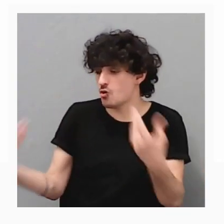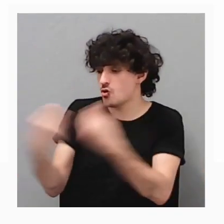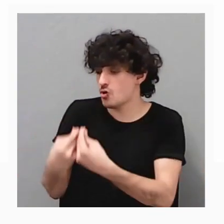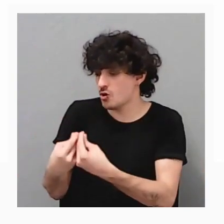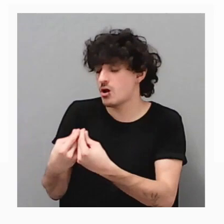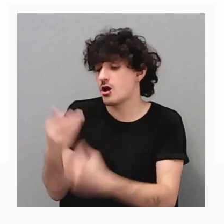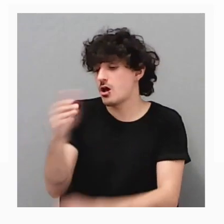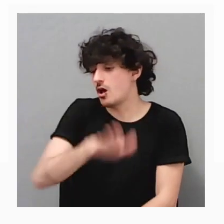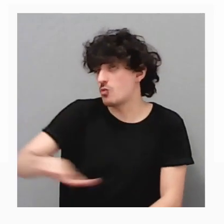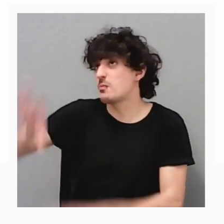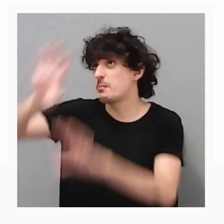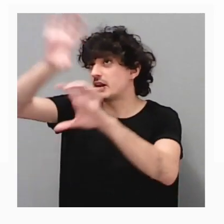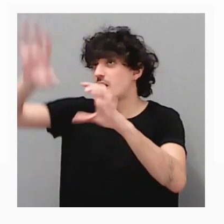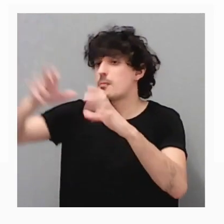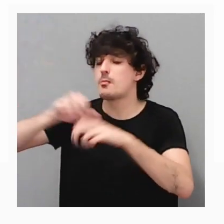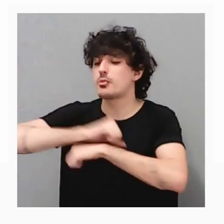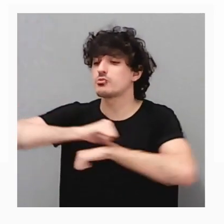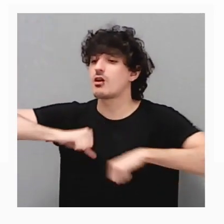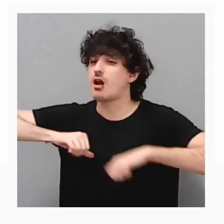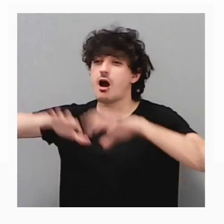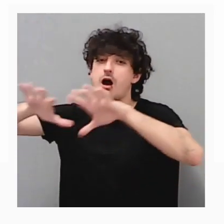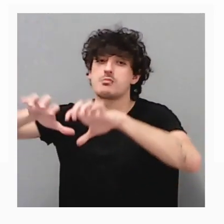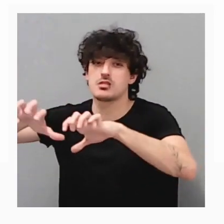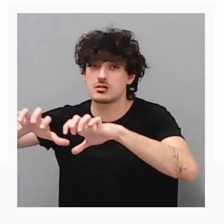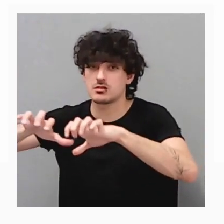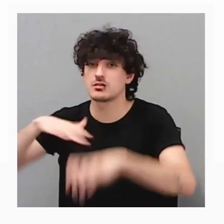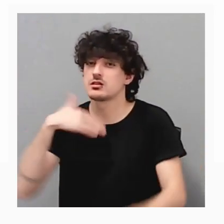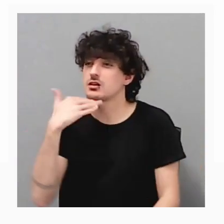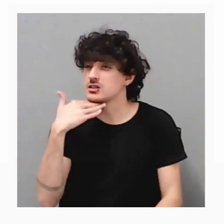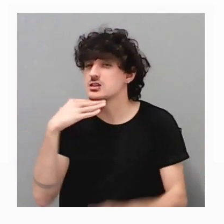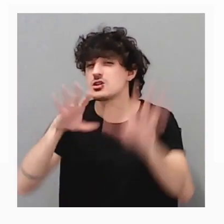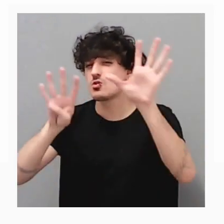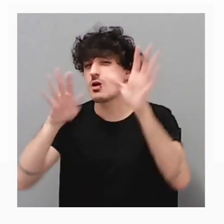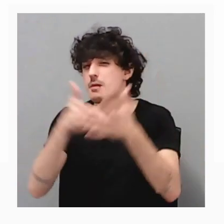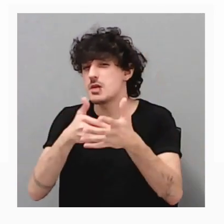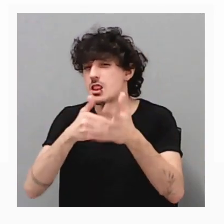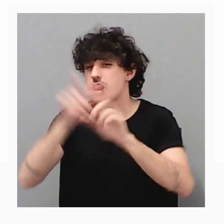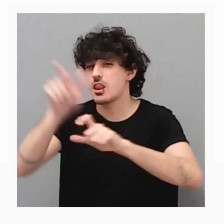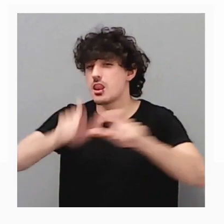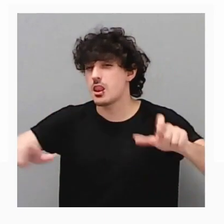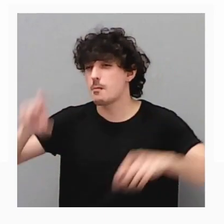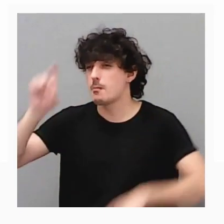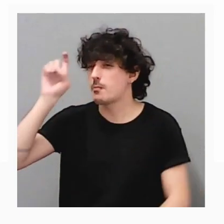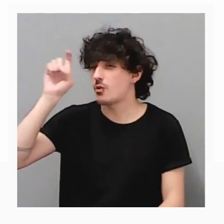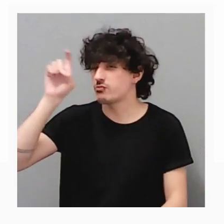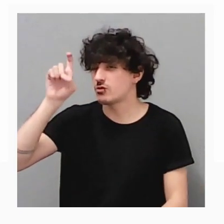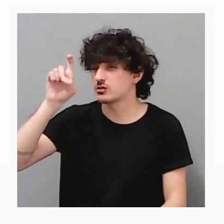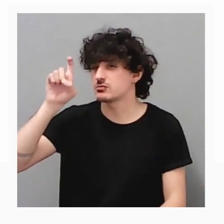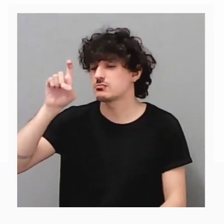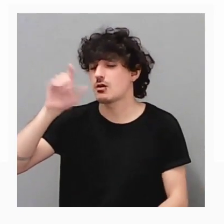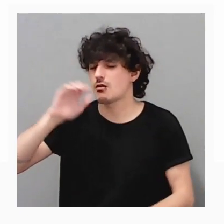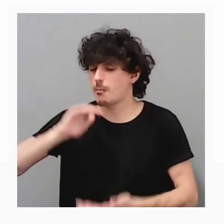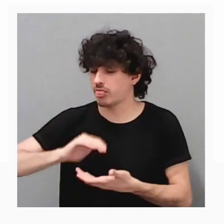países. Ya capacitamos más de 9.000 profesores, directamente con más de 12.000 alumnos.